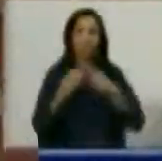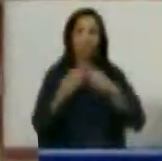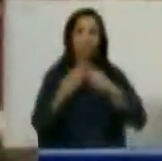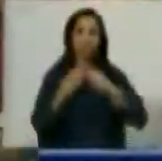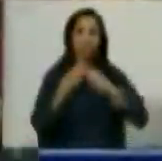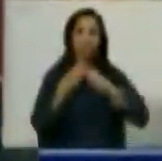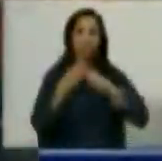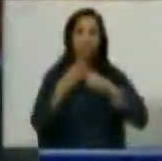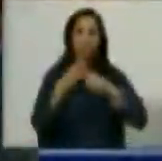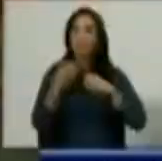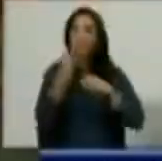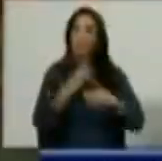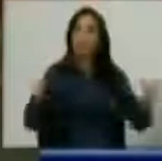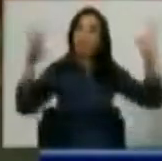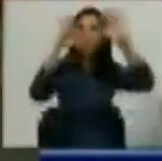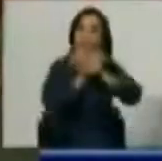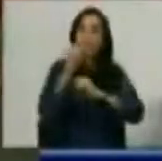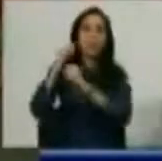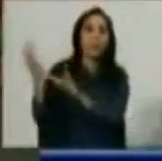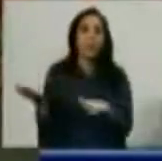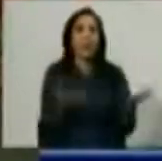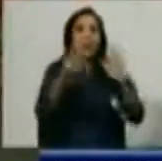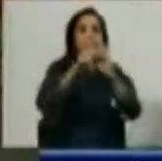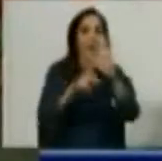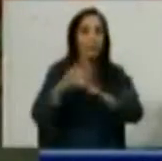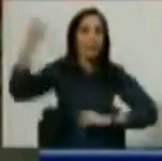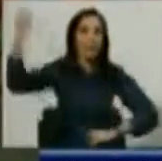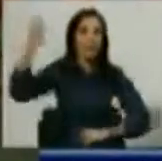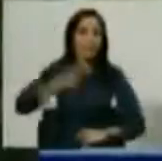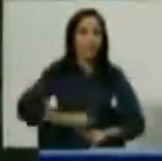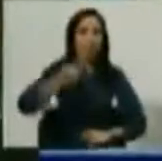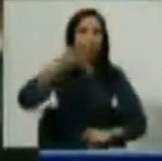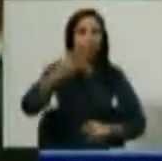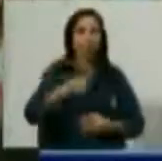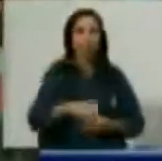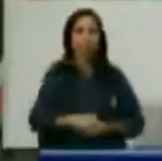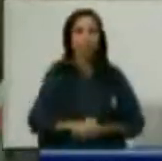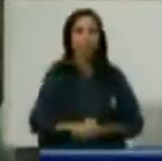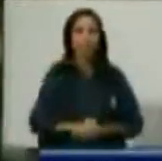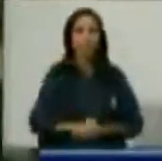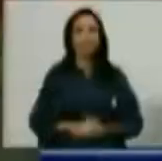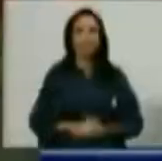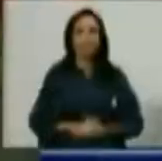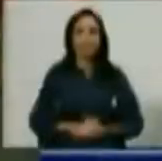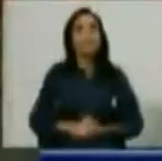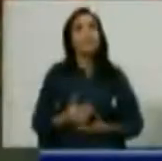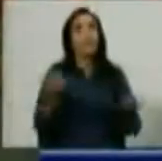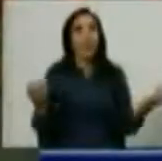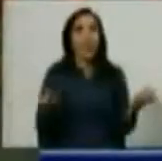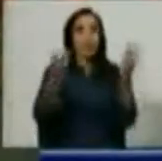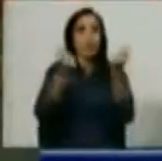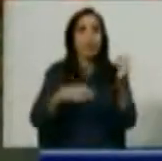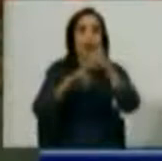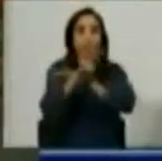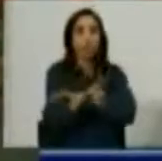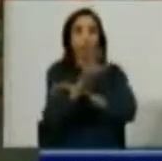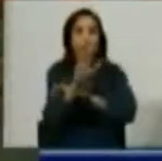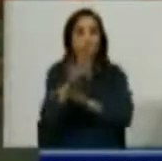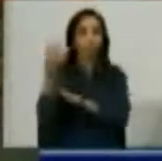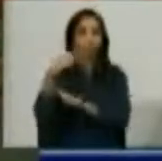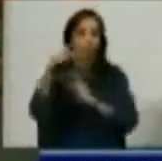Buenas noches Bienvenido a su programa con el vaso número 233